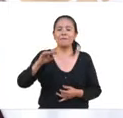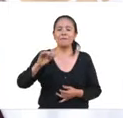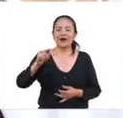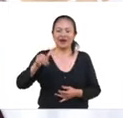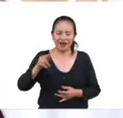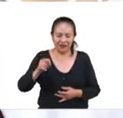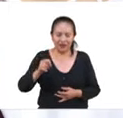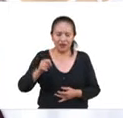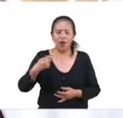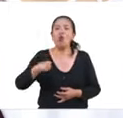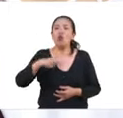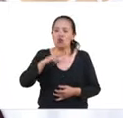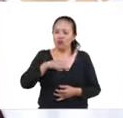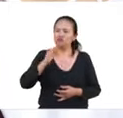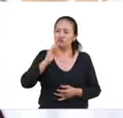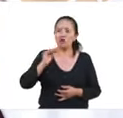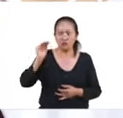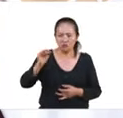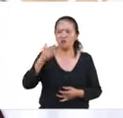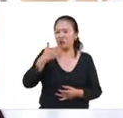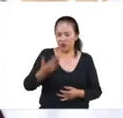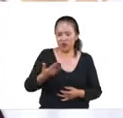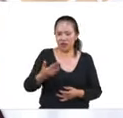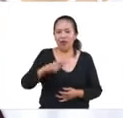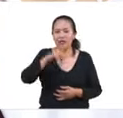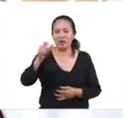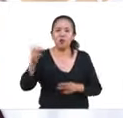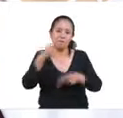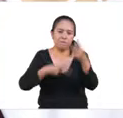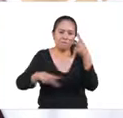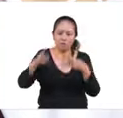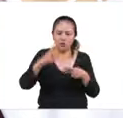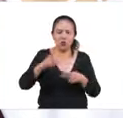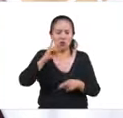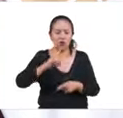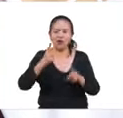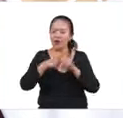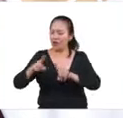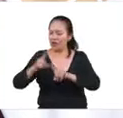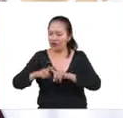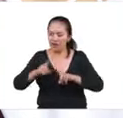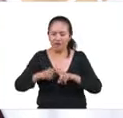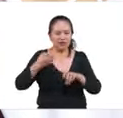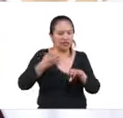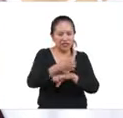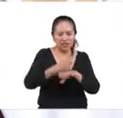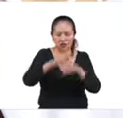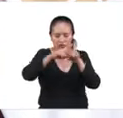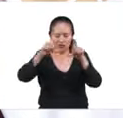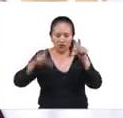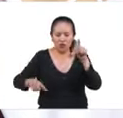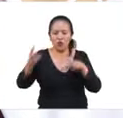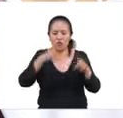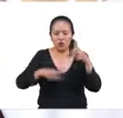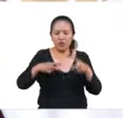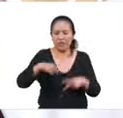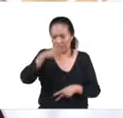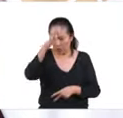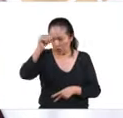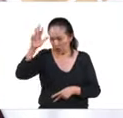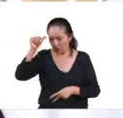Nosotros lo planteamos y a partir de ahí inclusive han venido mujeres de distintas entidades de la República a decir, nosotros estamos de